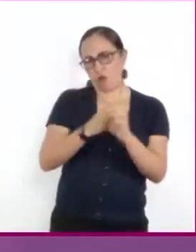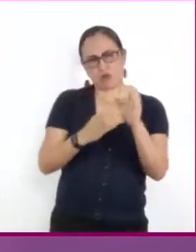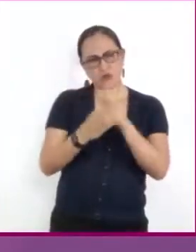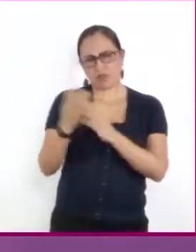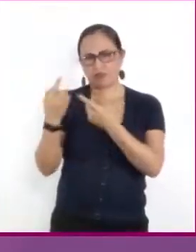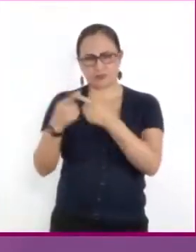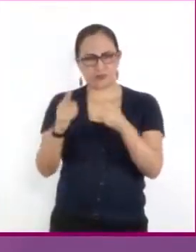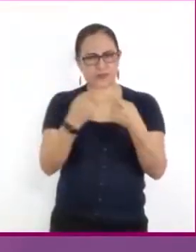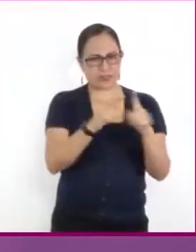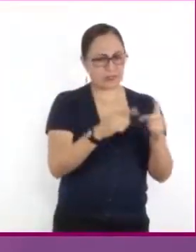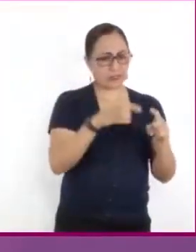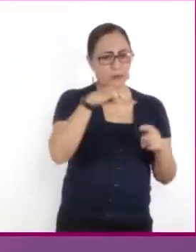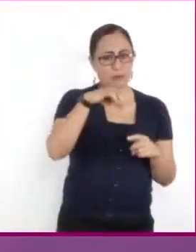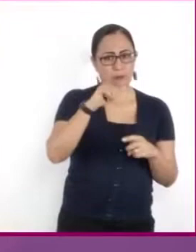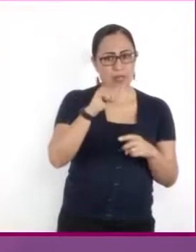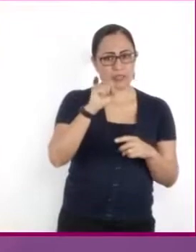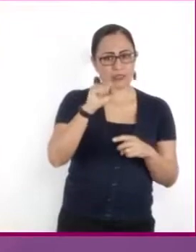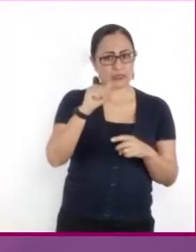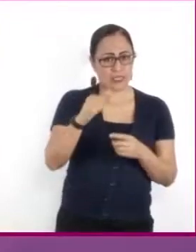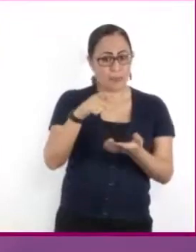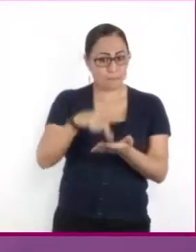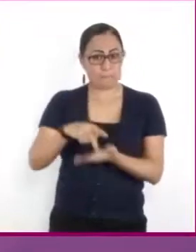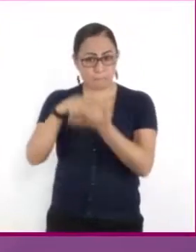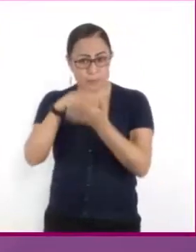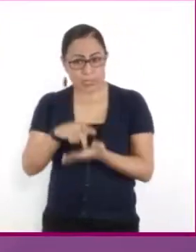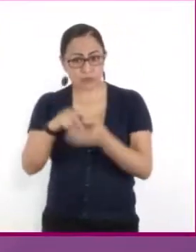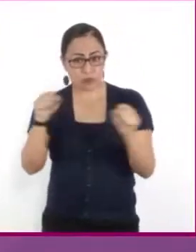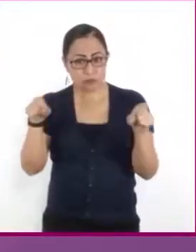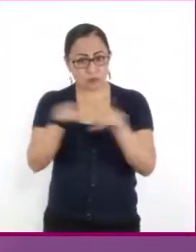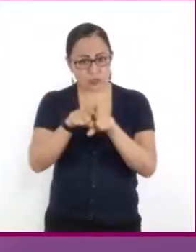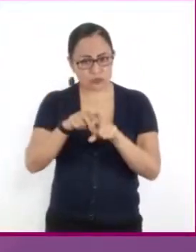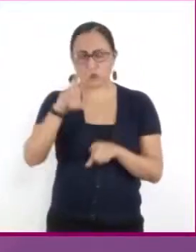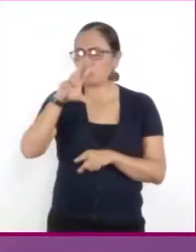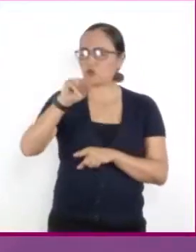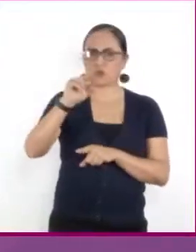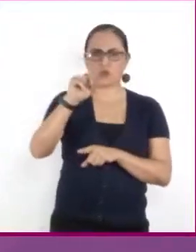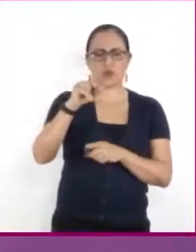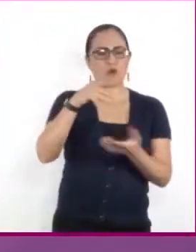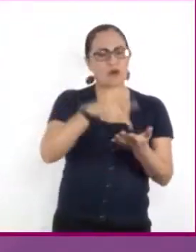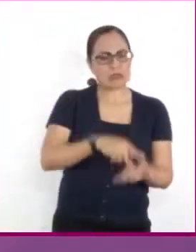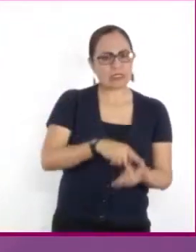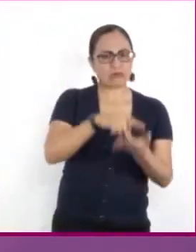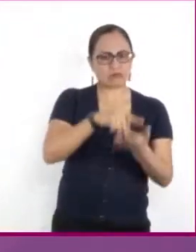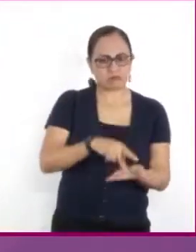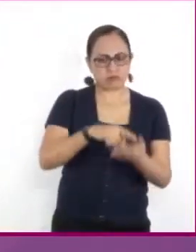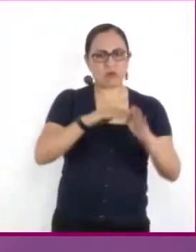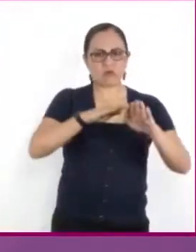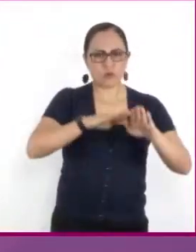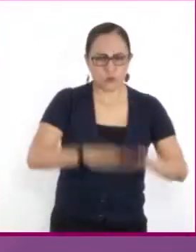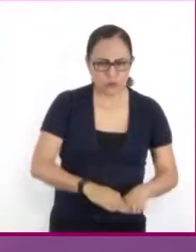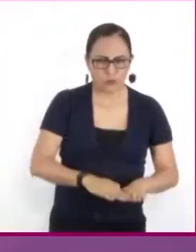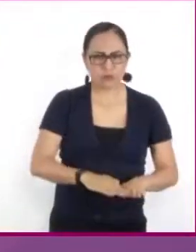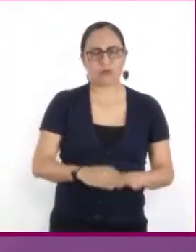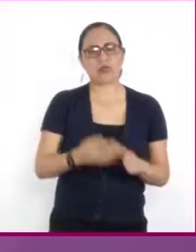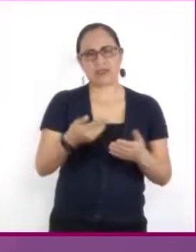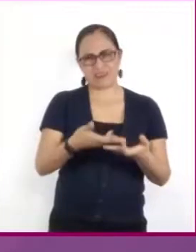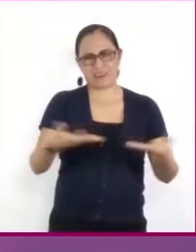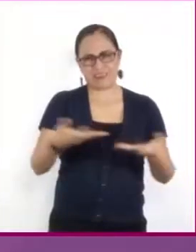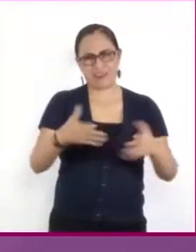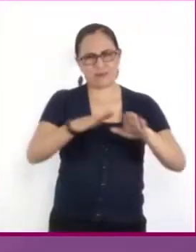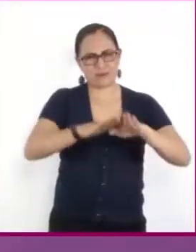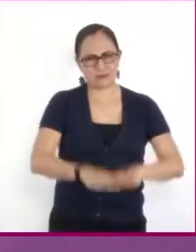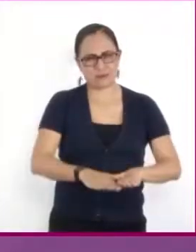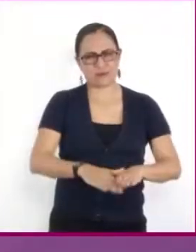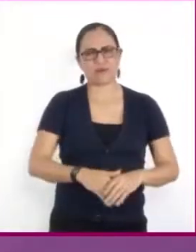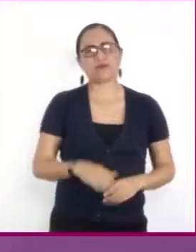No confundamos la masa con el peso, pues este es la fuerza con la que un objeto es atraído por la Tierra. En